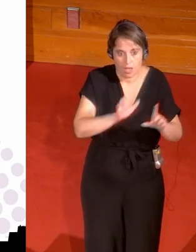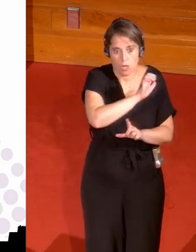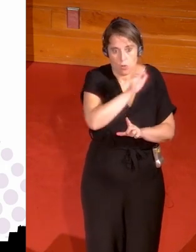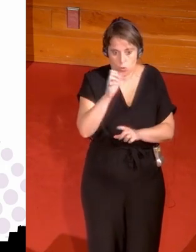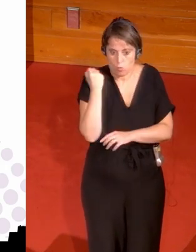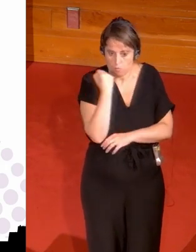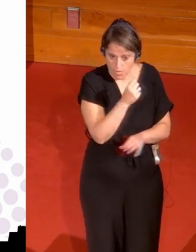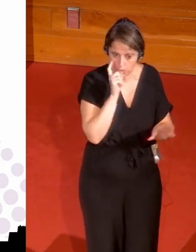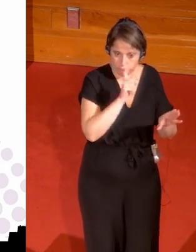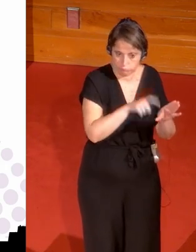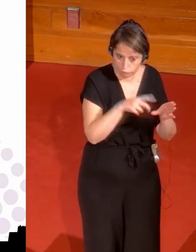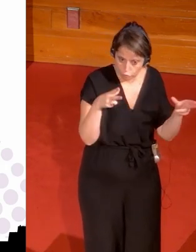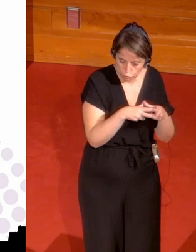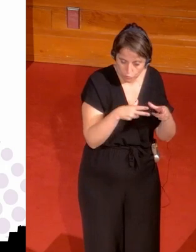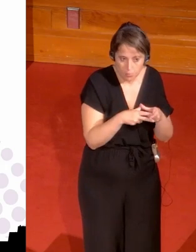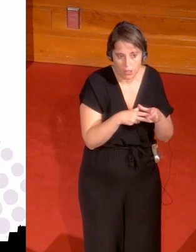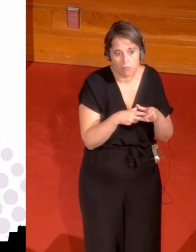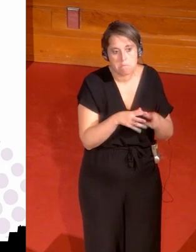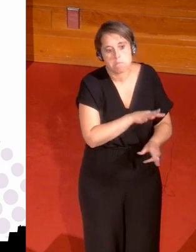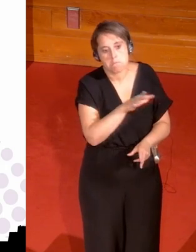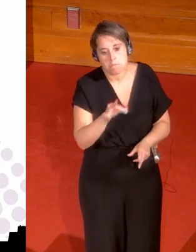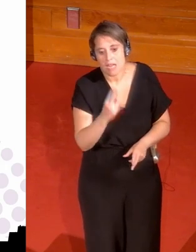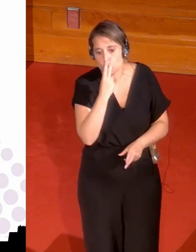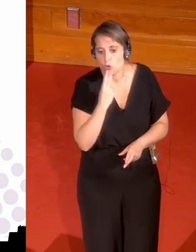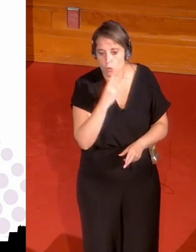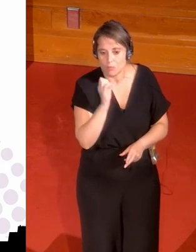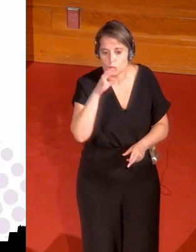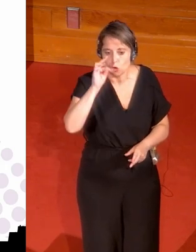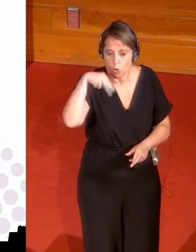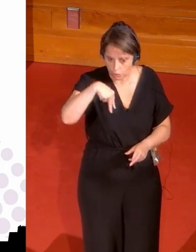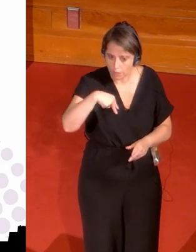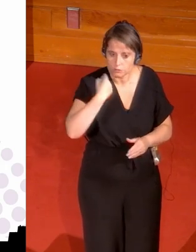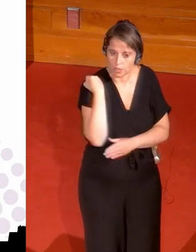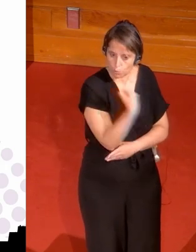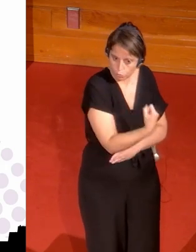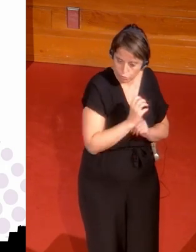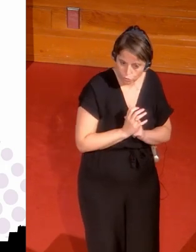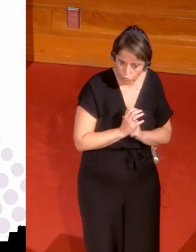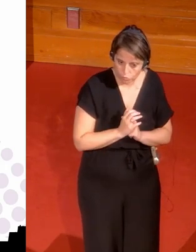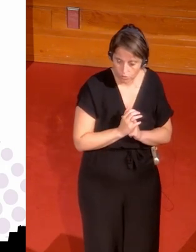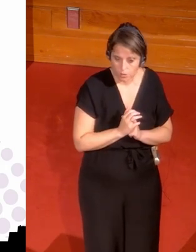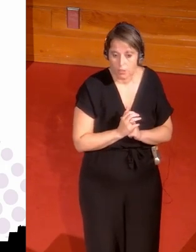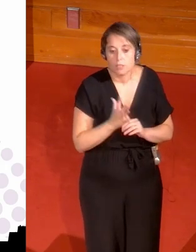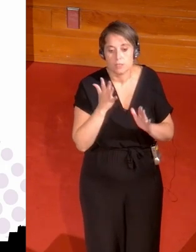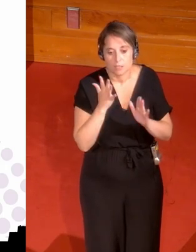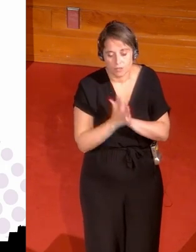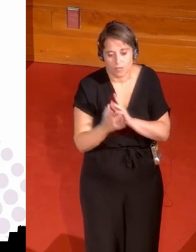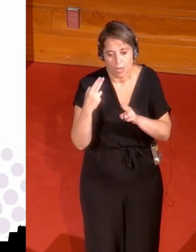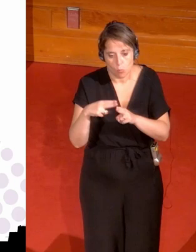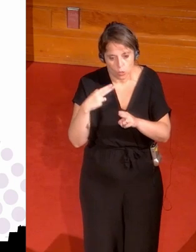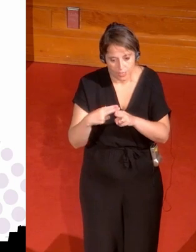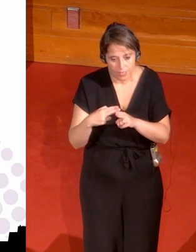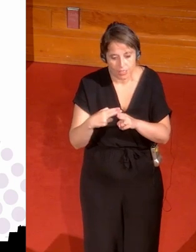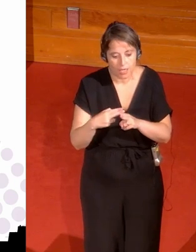y explicit su compromiso con la otan con lo cual nos afecta respecto a la política